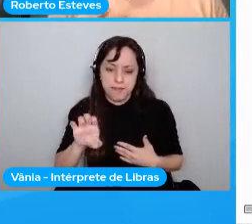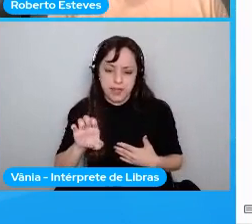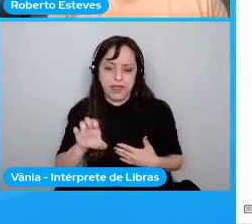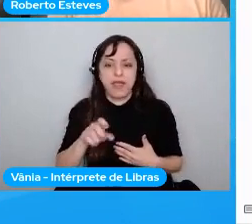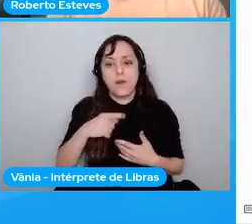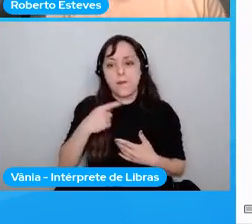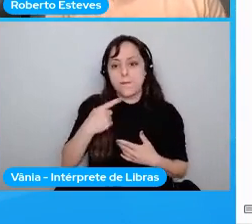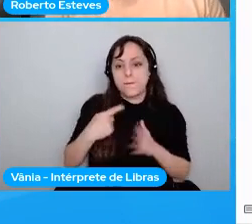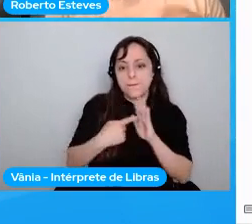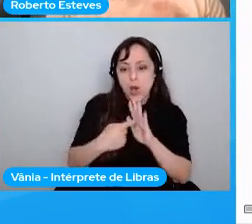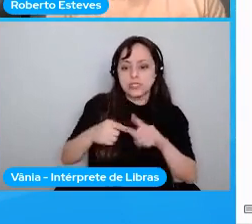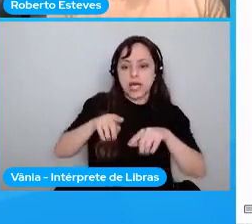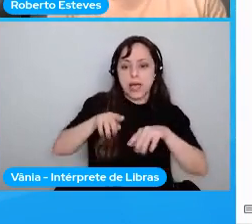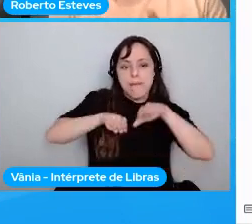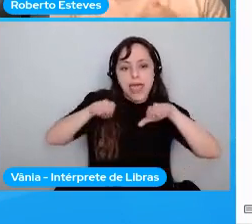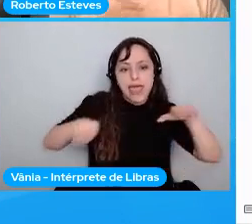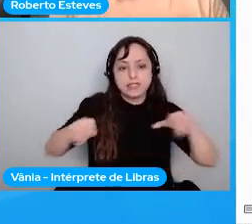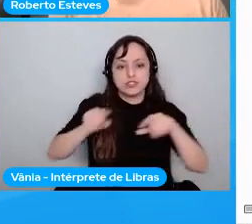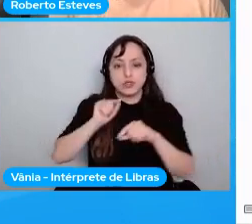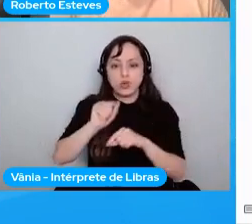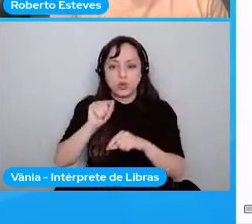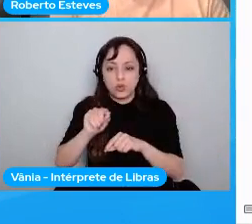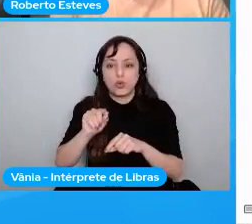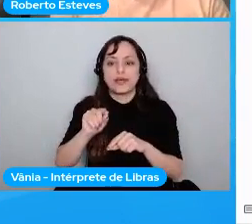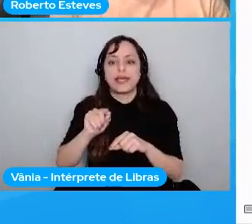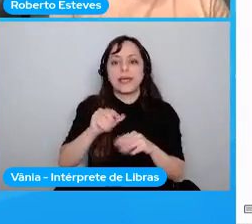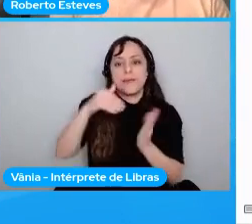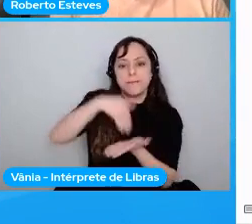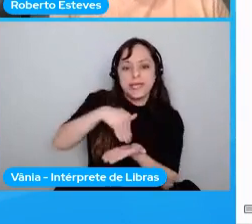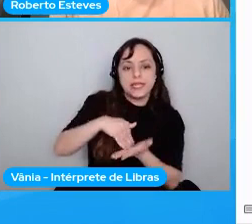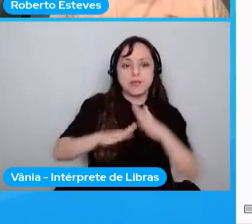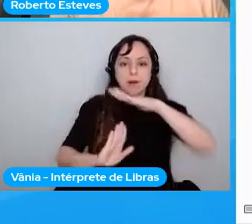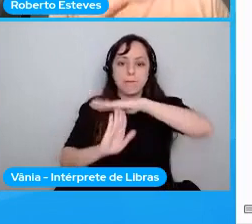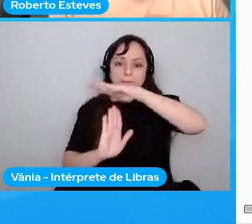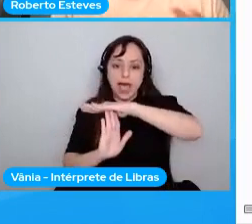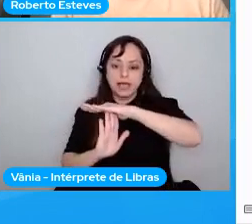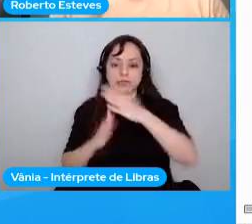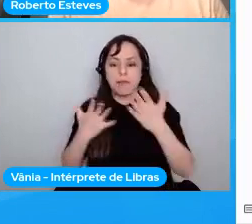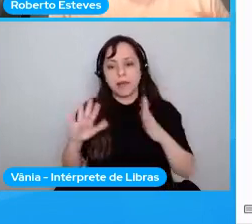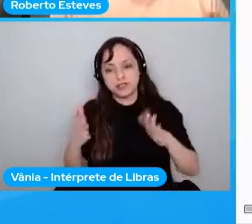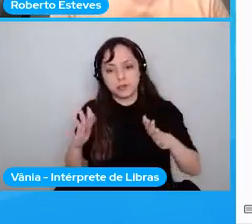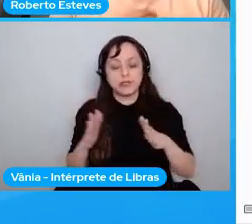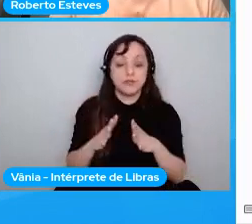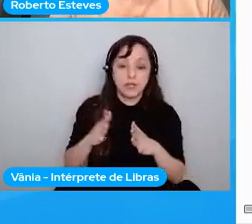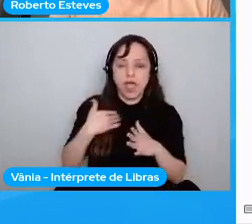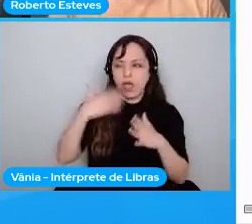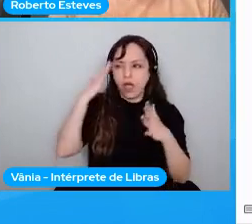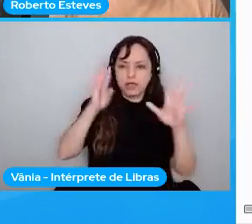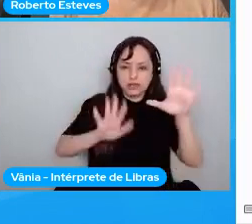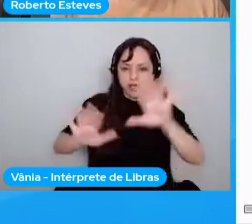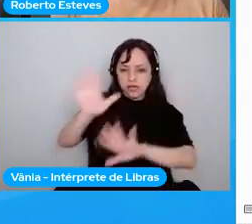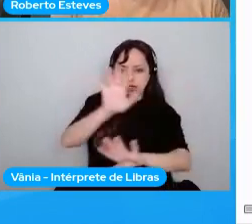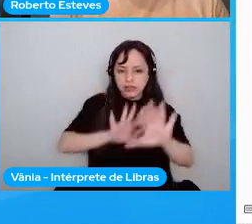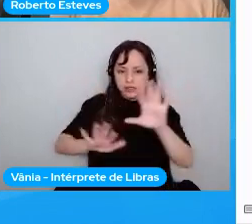la mediana, la versión estándar, los cuartiles, el mínimo, el máximo. Y empiezo a entender un poquito los datos. Entonces veo que me